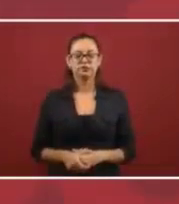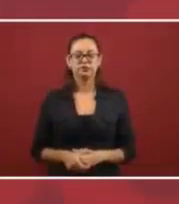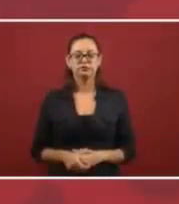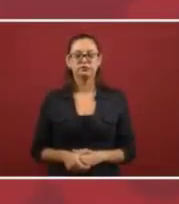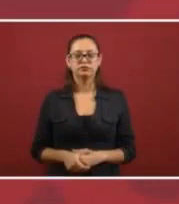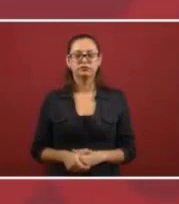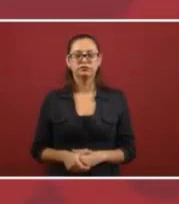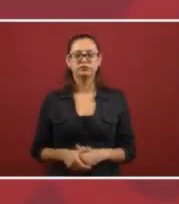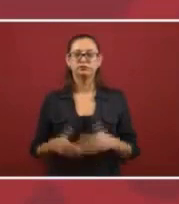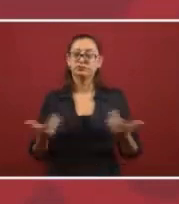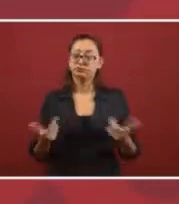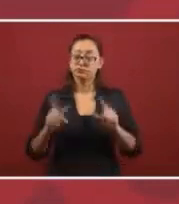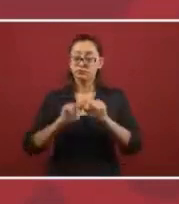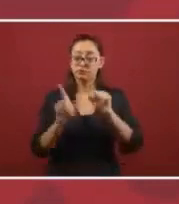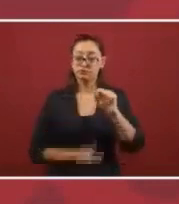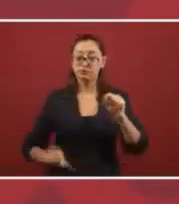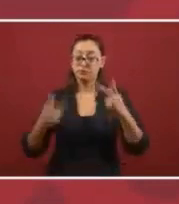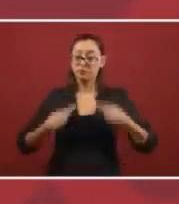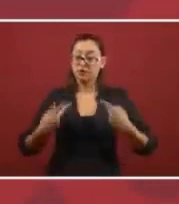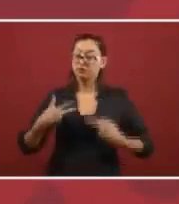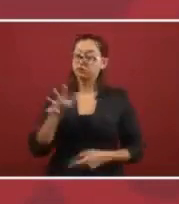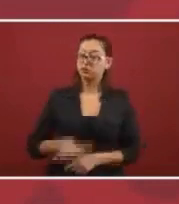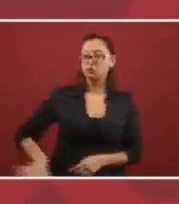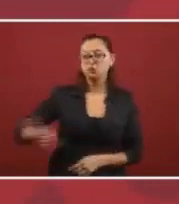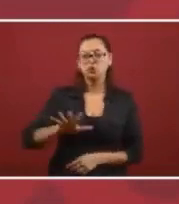un profundo amor al pueblo